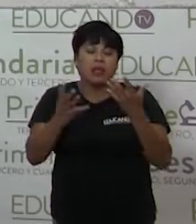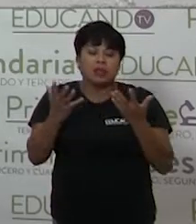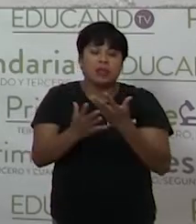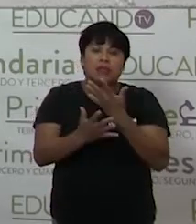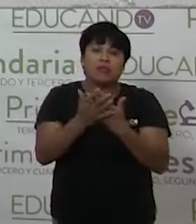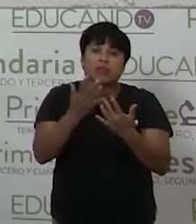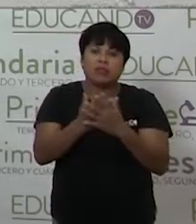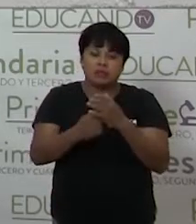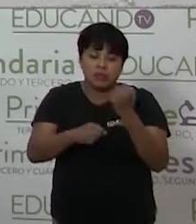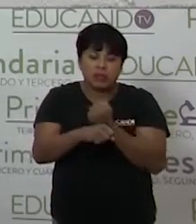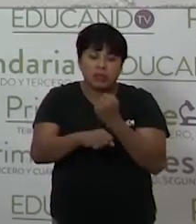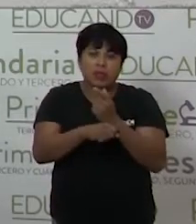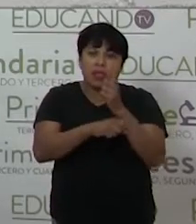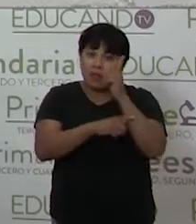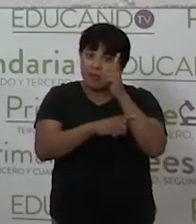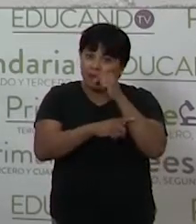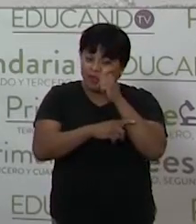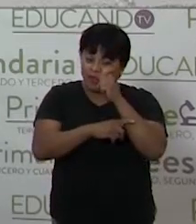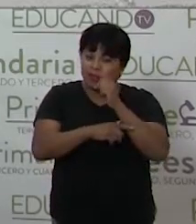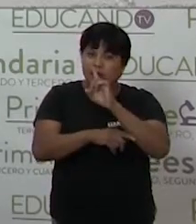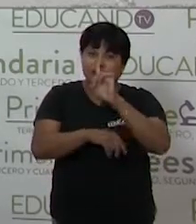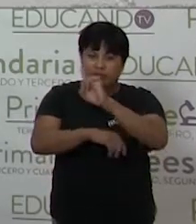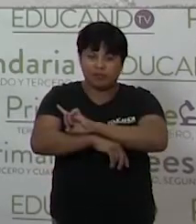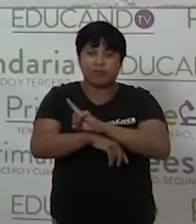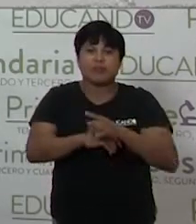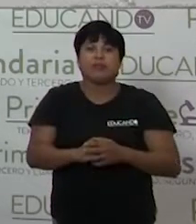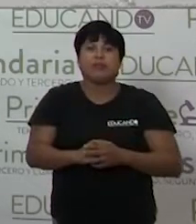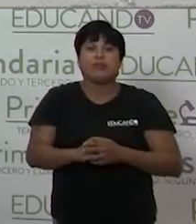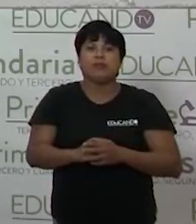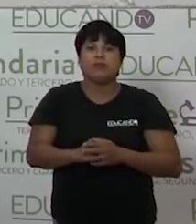zapatos a la mañana siguiente